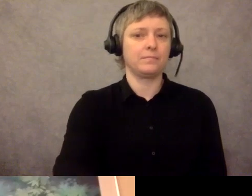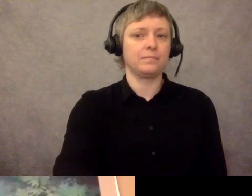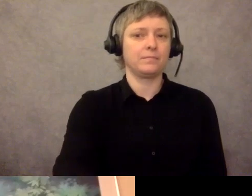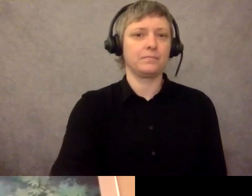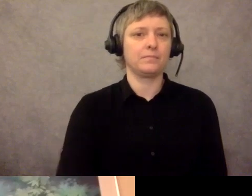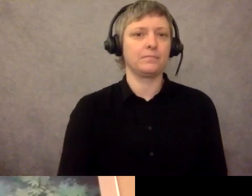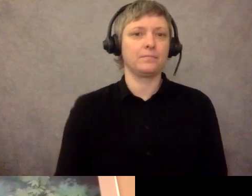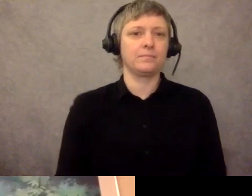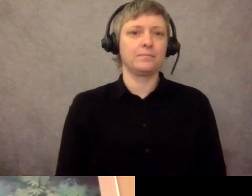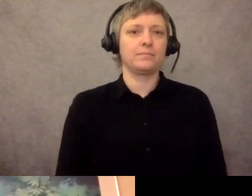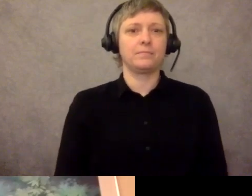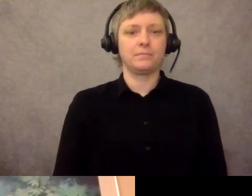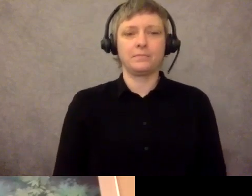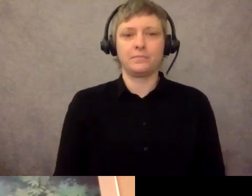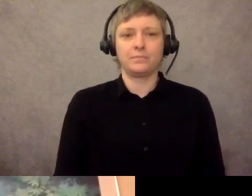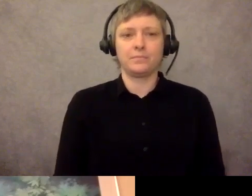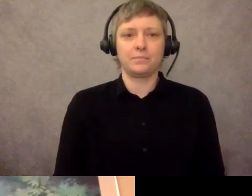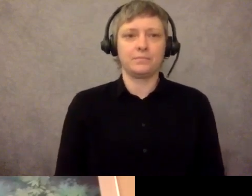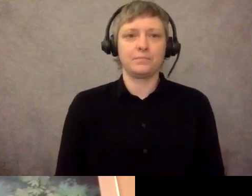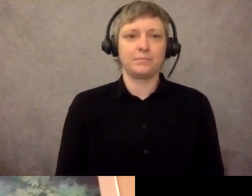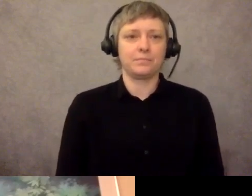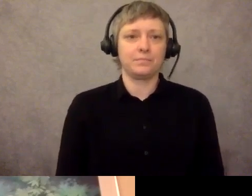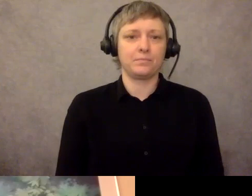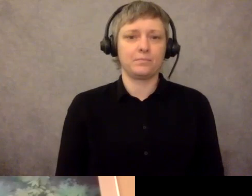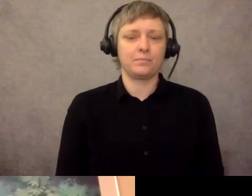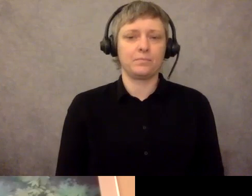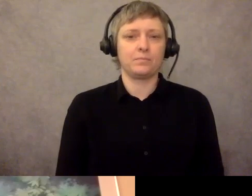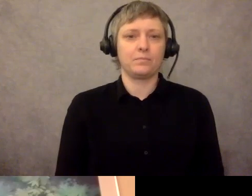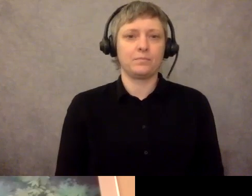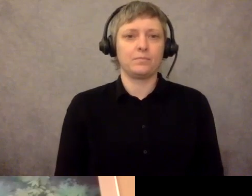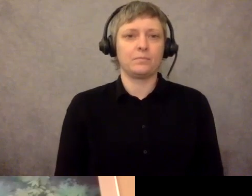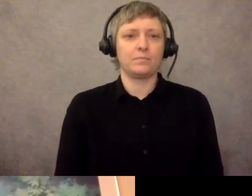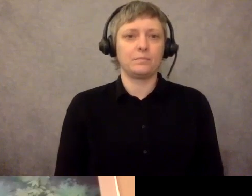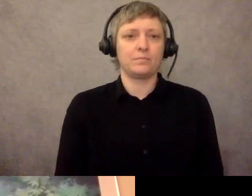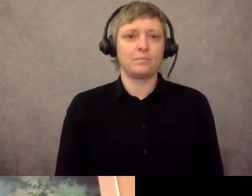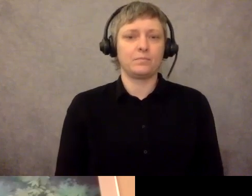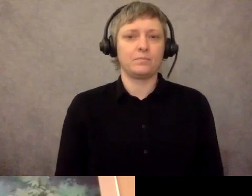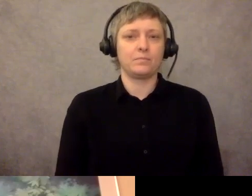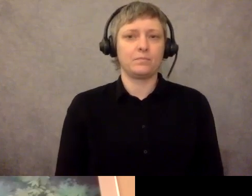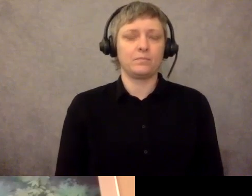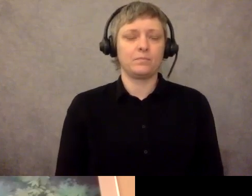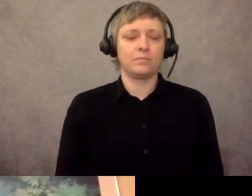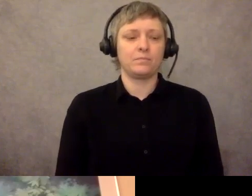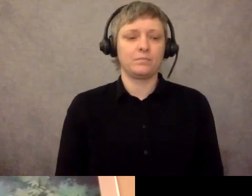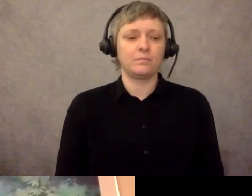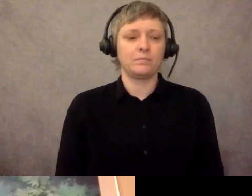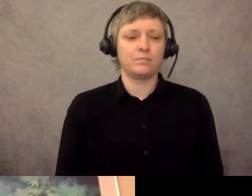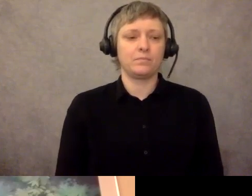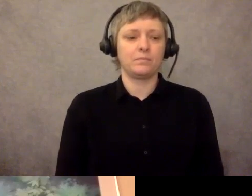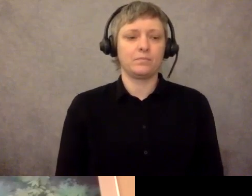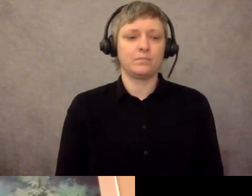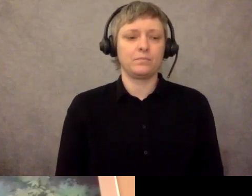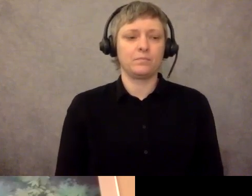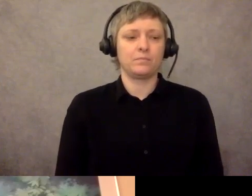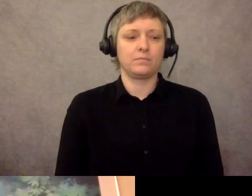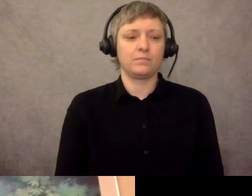desea escuchar la reunión en inglés, seleccione inglés. O si desea escuchar la reunión en español, seleccione español.